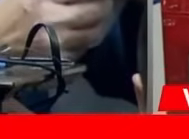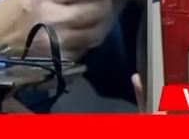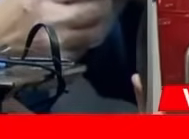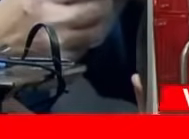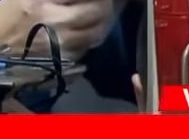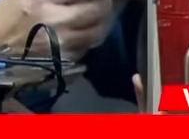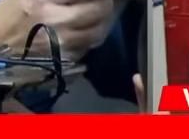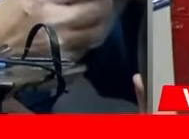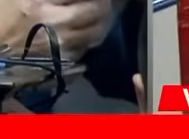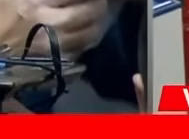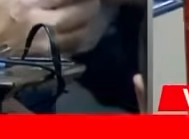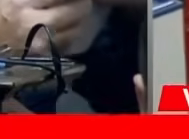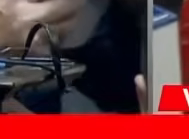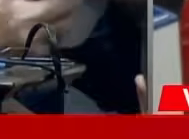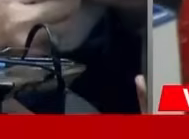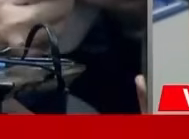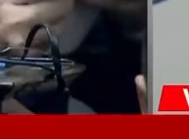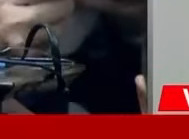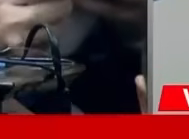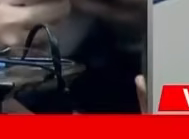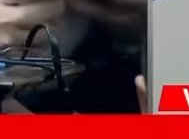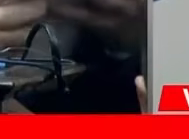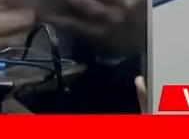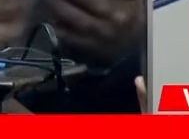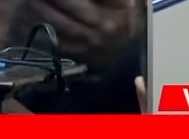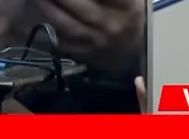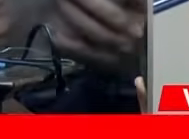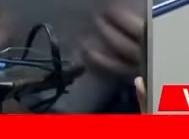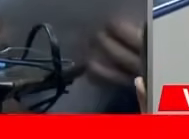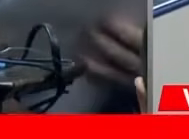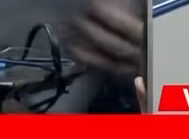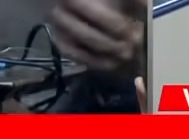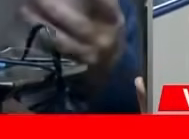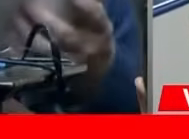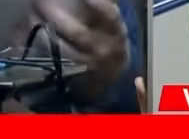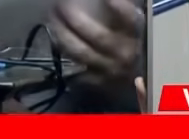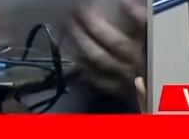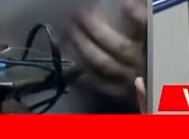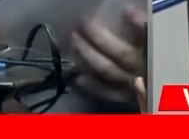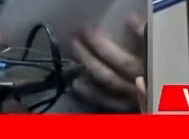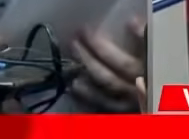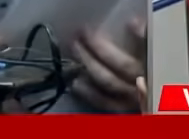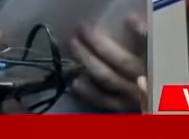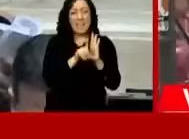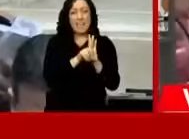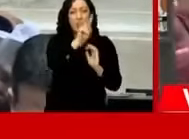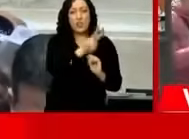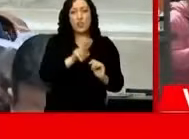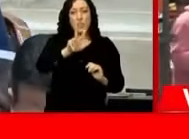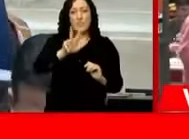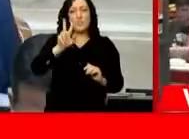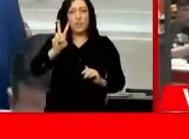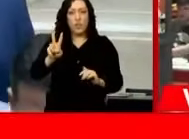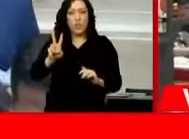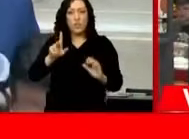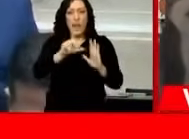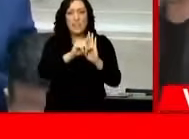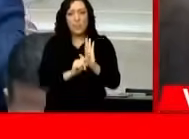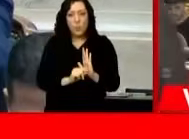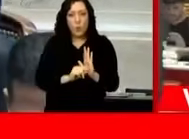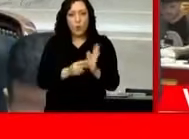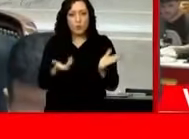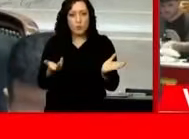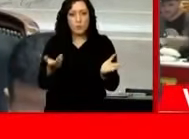importante tener esta pata legislativa para llevar adelante la reforma, pero bueno, después hay que empezar a discutir lo que implican estas reformas, que